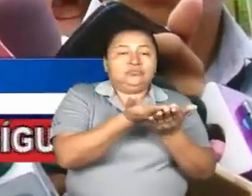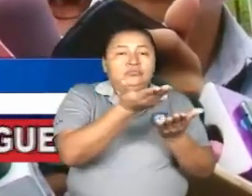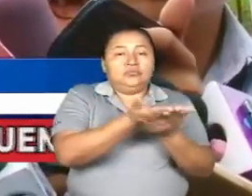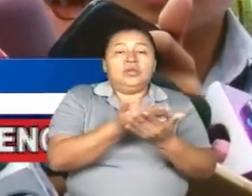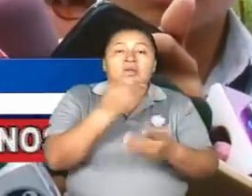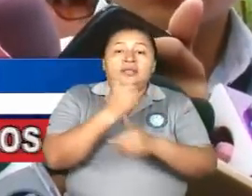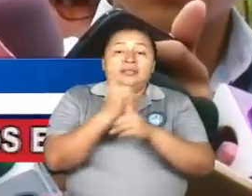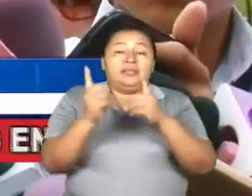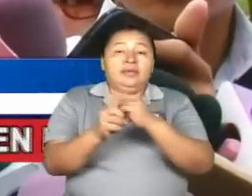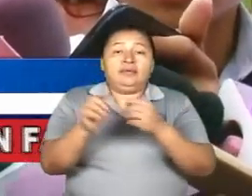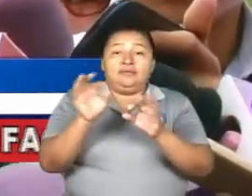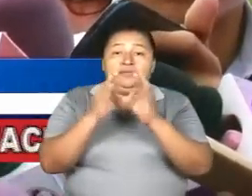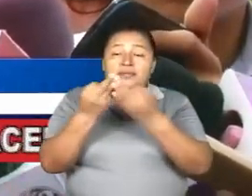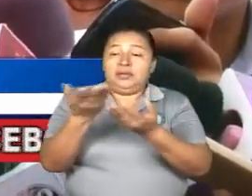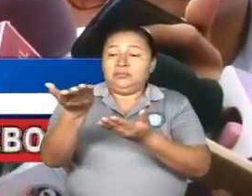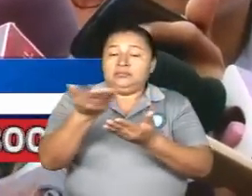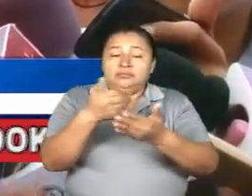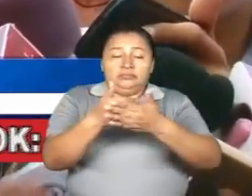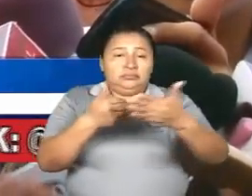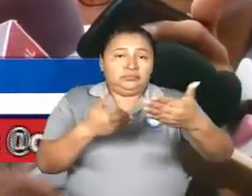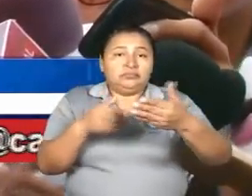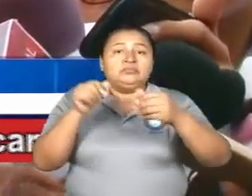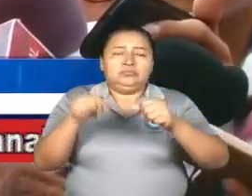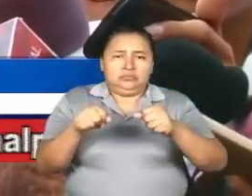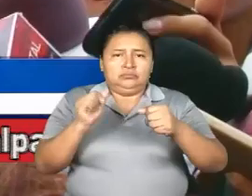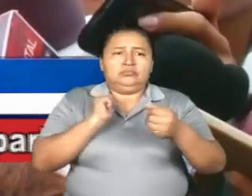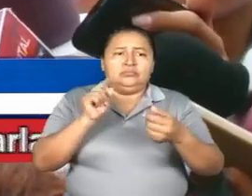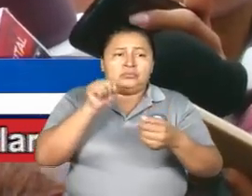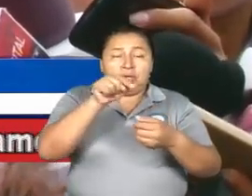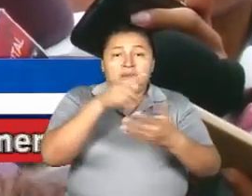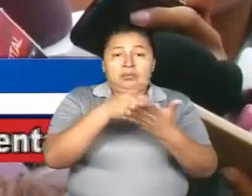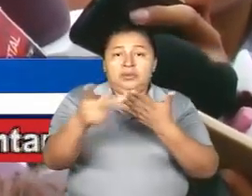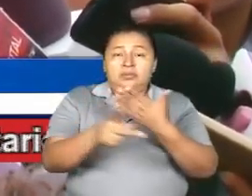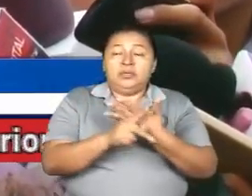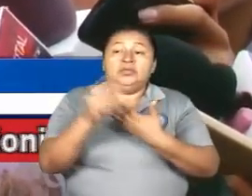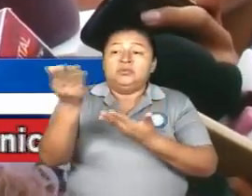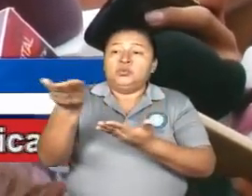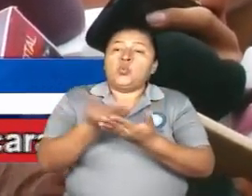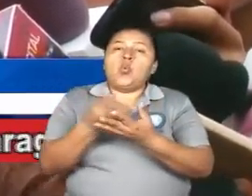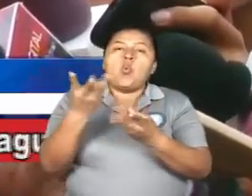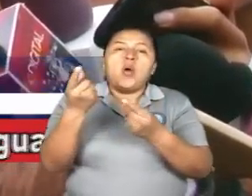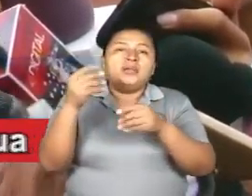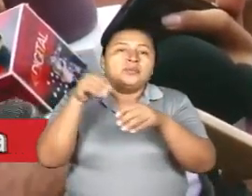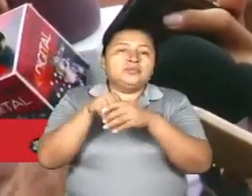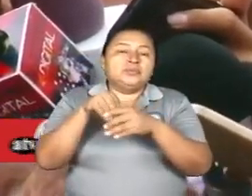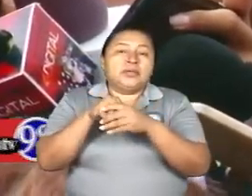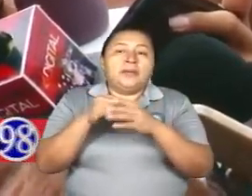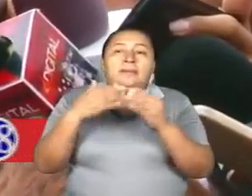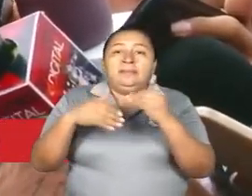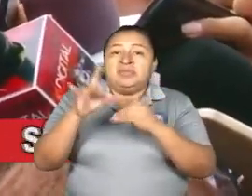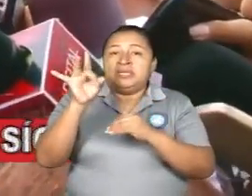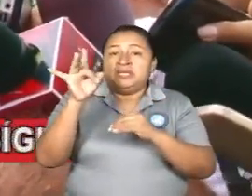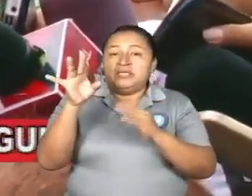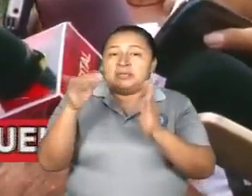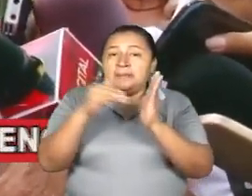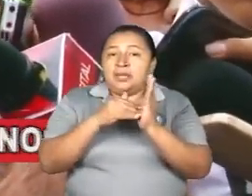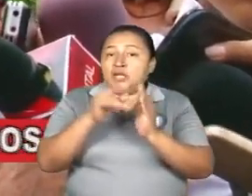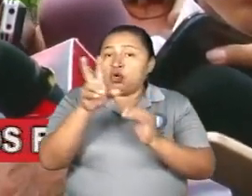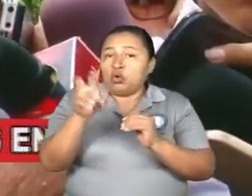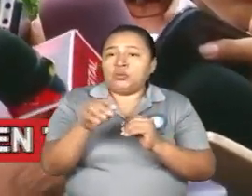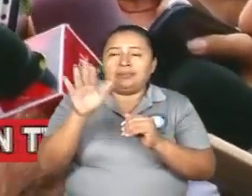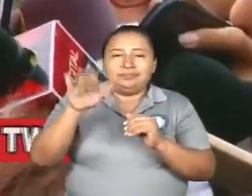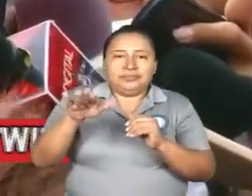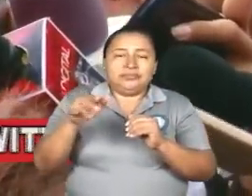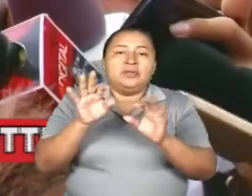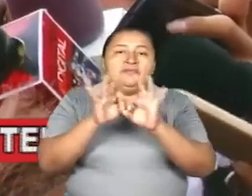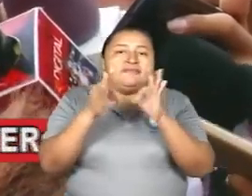una solicitud. Las familias, para ser protagonistas de este programa, su ingreso familiar no puede exceder los 15.000 córdobas. Este es un programa